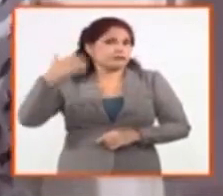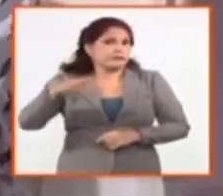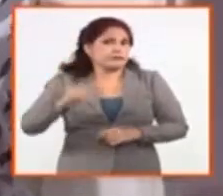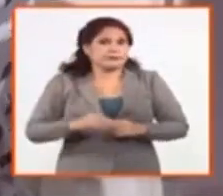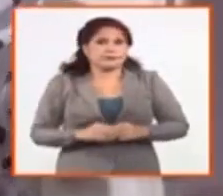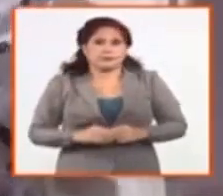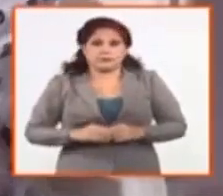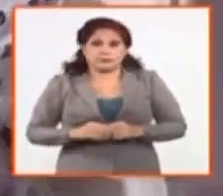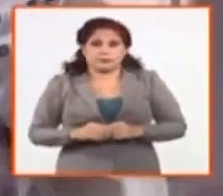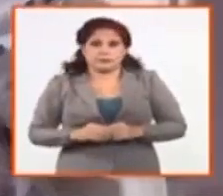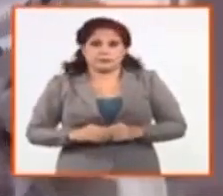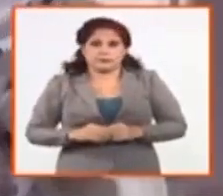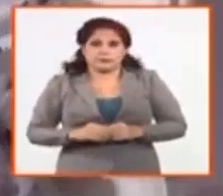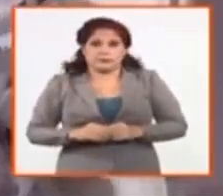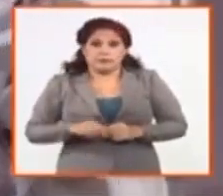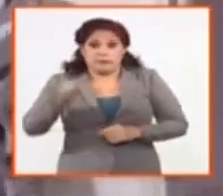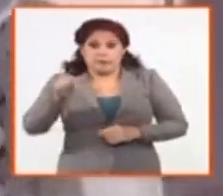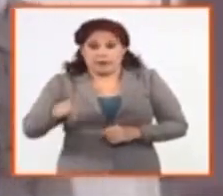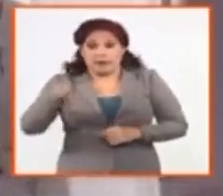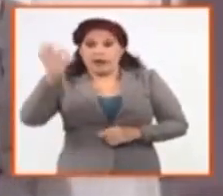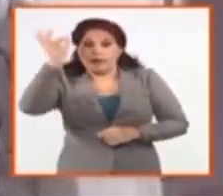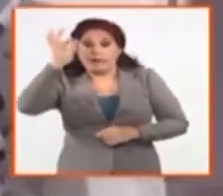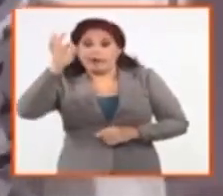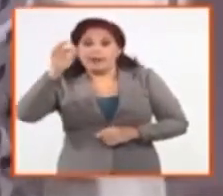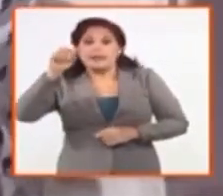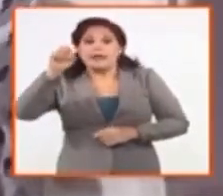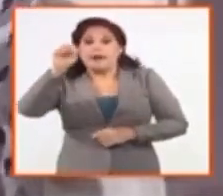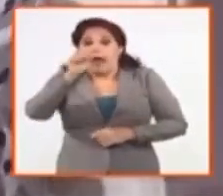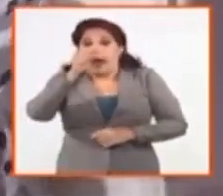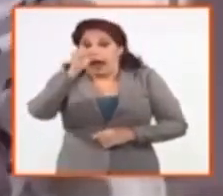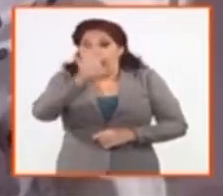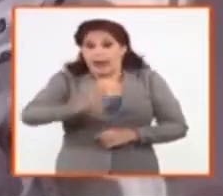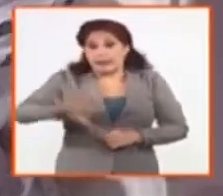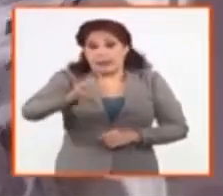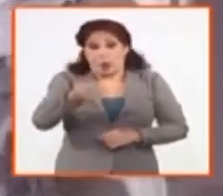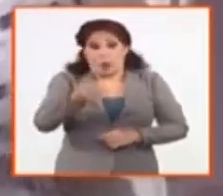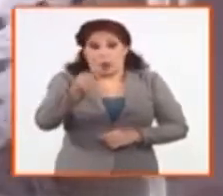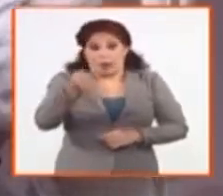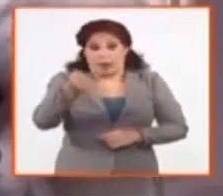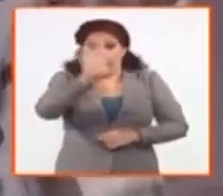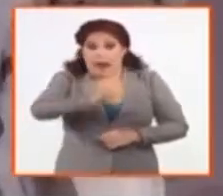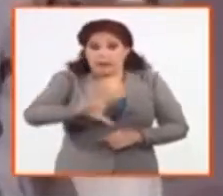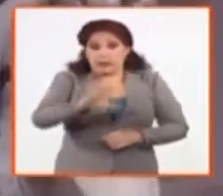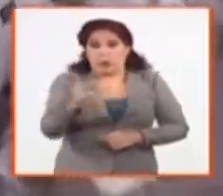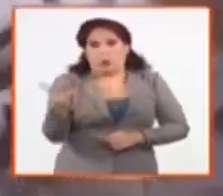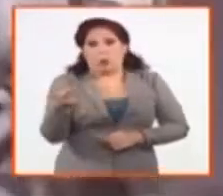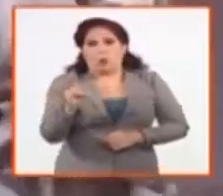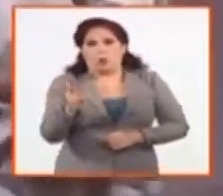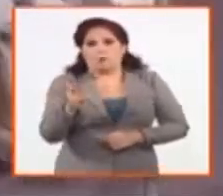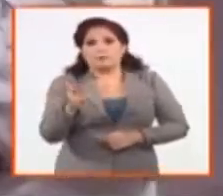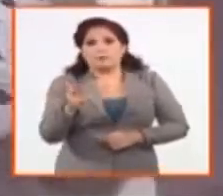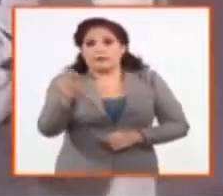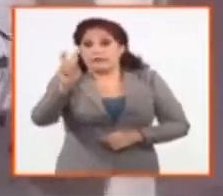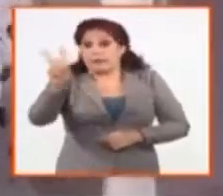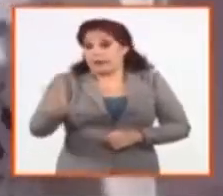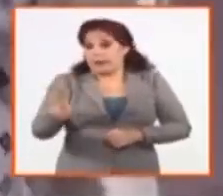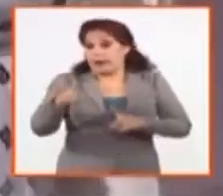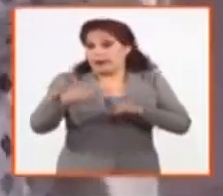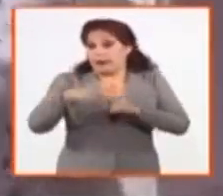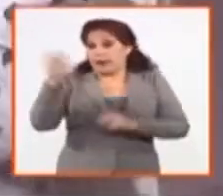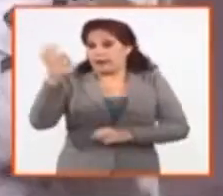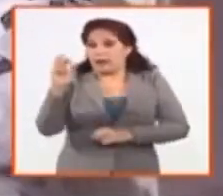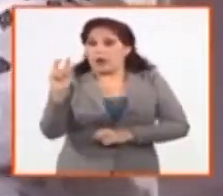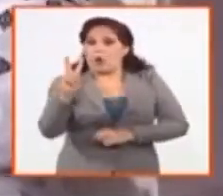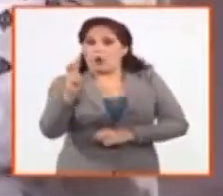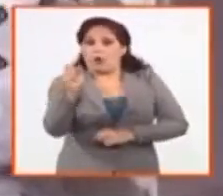en el sudeste de Asia y este se da en Centro Asia, los dos en Asia. Y si tú analizas y vuelves a mirar el mapa, lo que significa hoy,